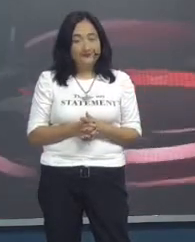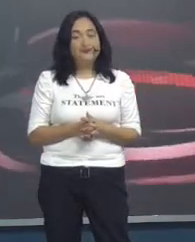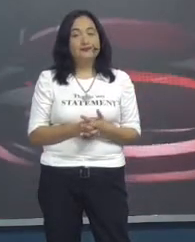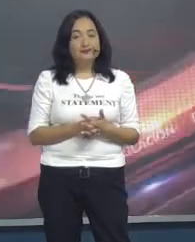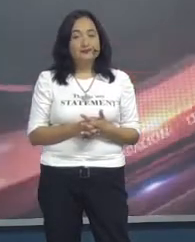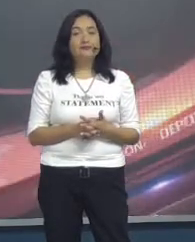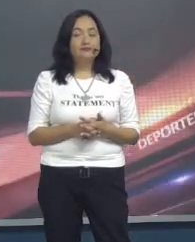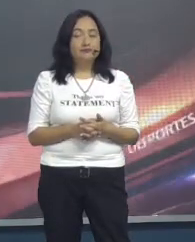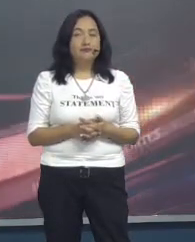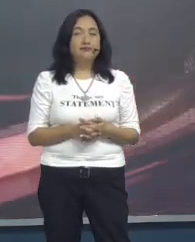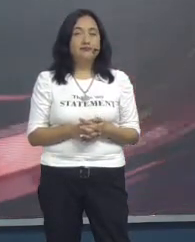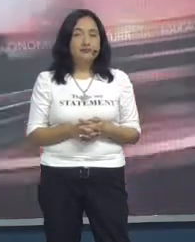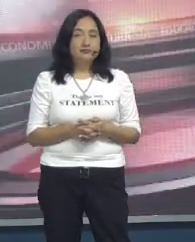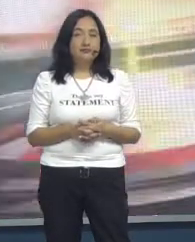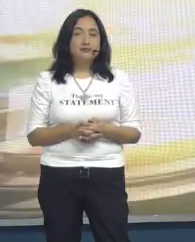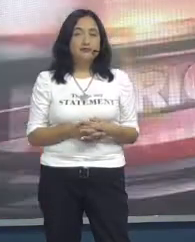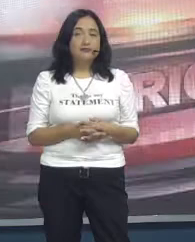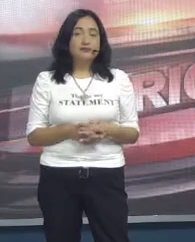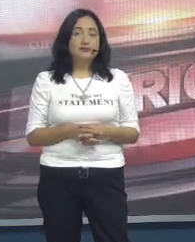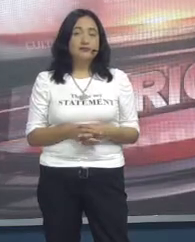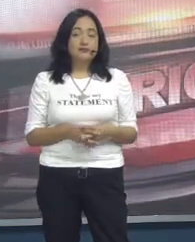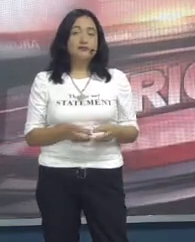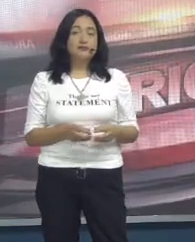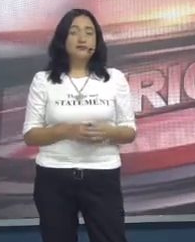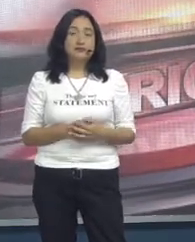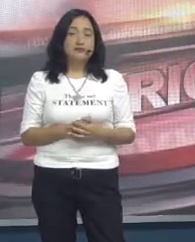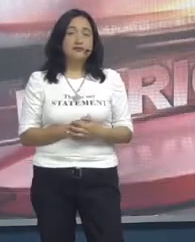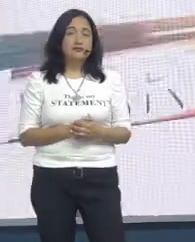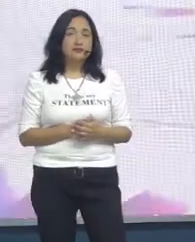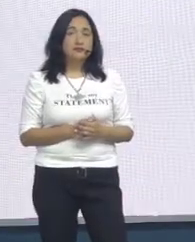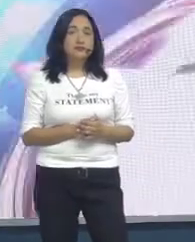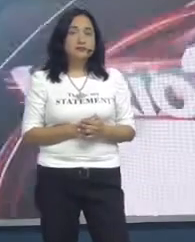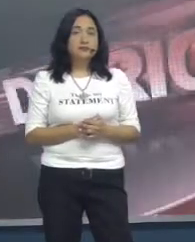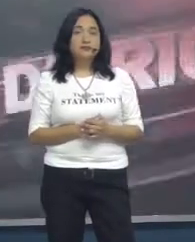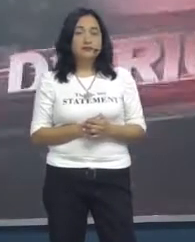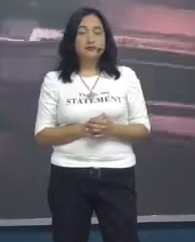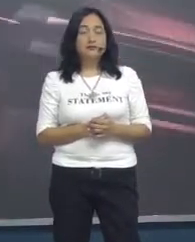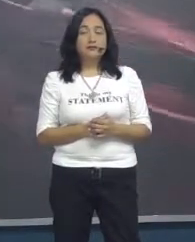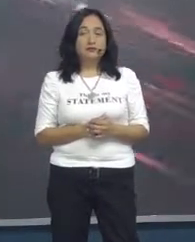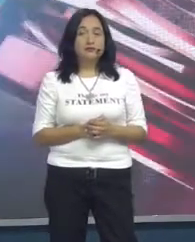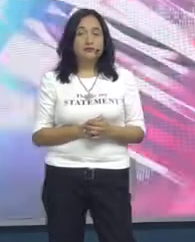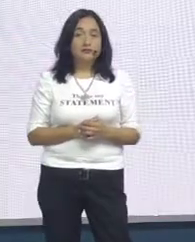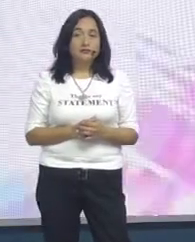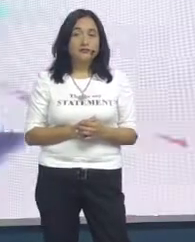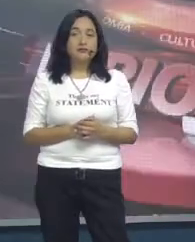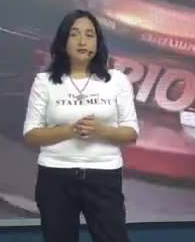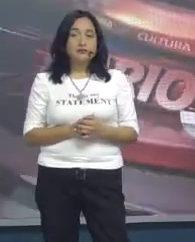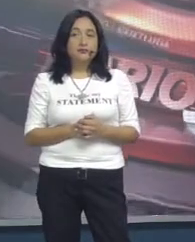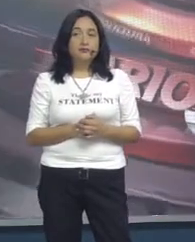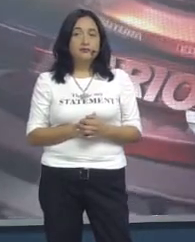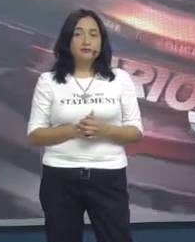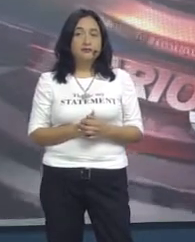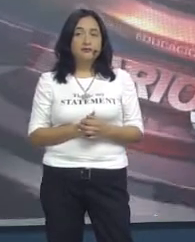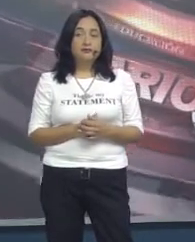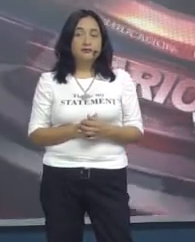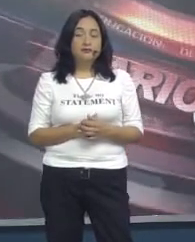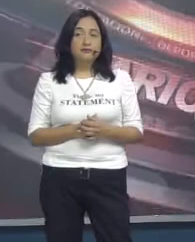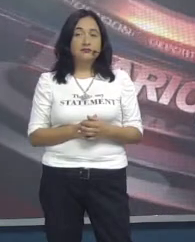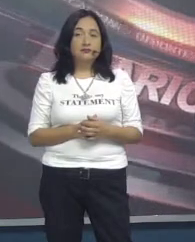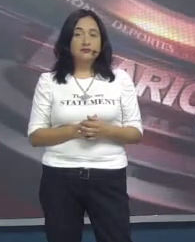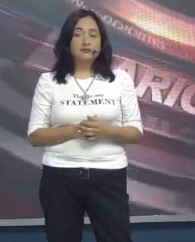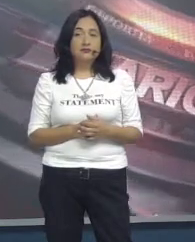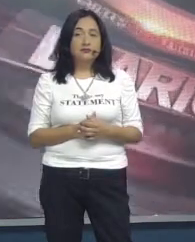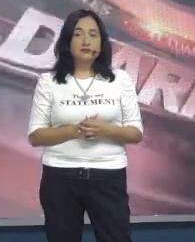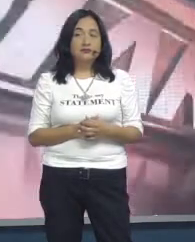Claro, todo lo que es inscripciones, gestión de cartera, escribanías, legales, todo va a ir, la idea